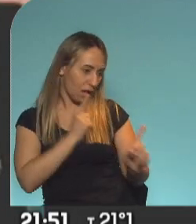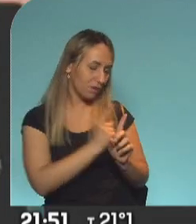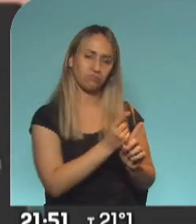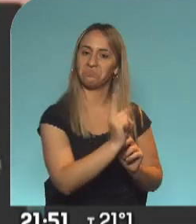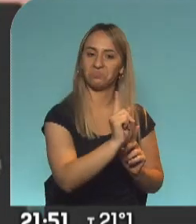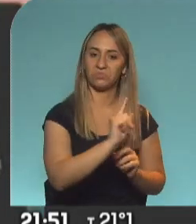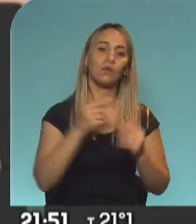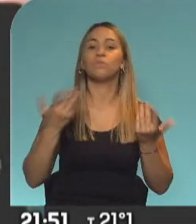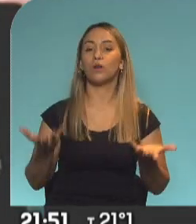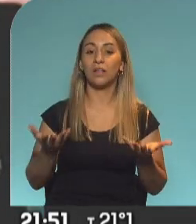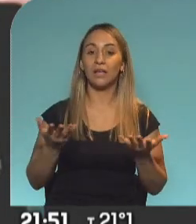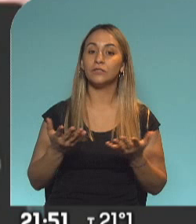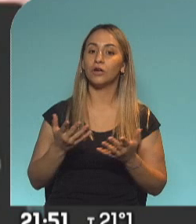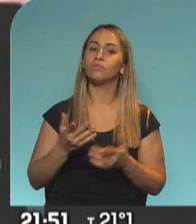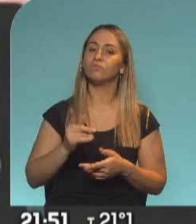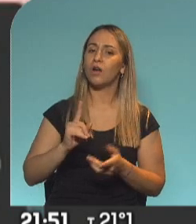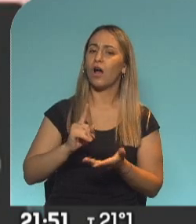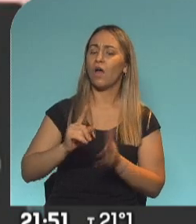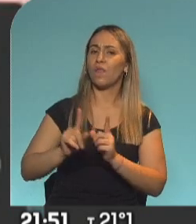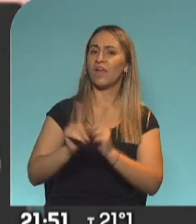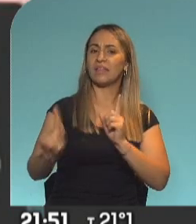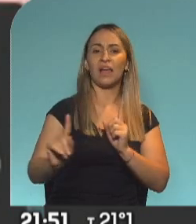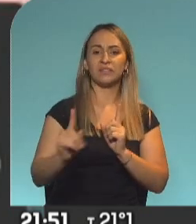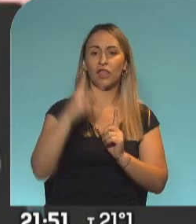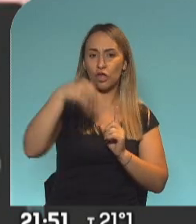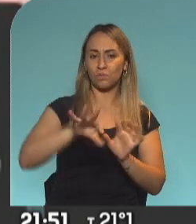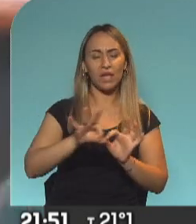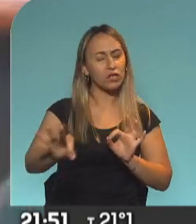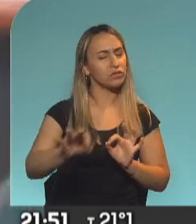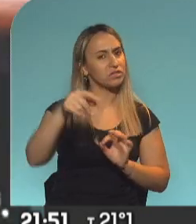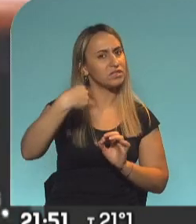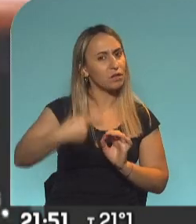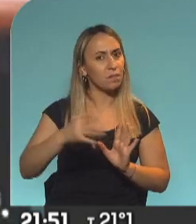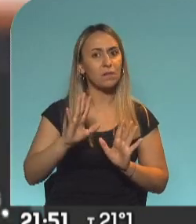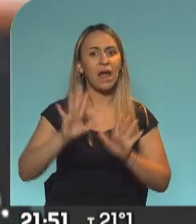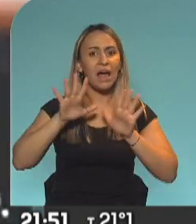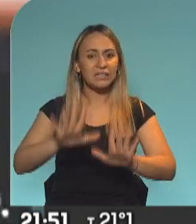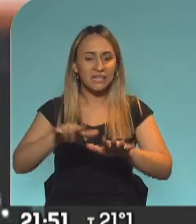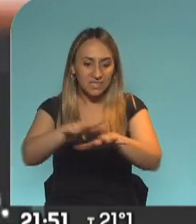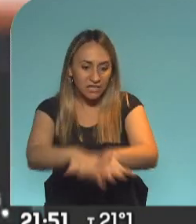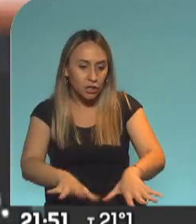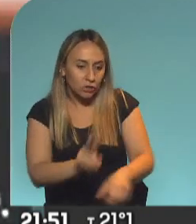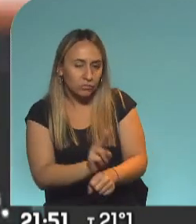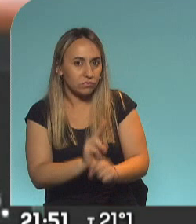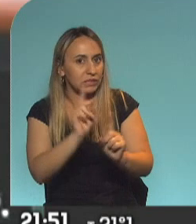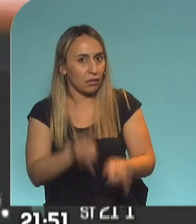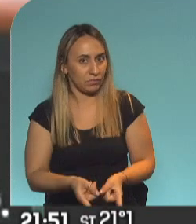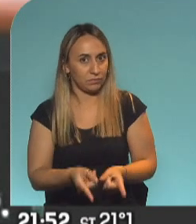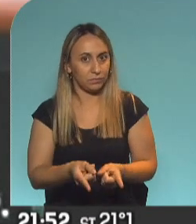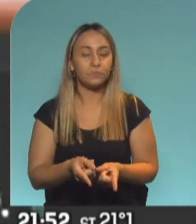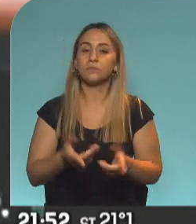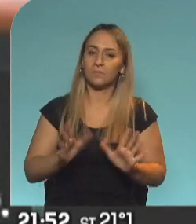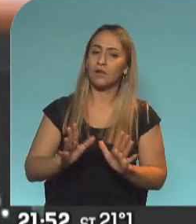stage to make sure that we keep him safe and indeed children as well. So. He's exempt, he's coming, he's confirmed